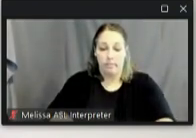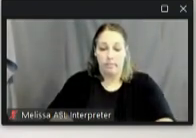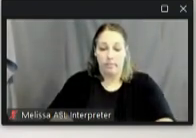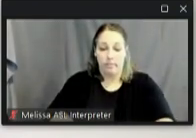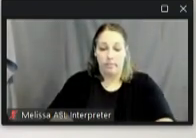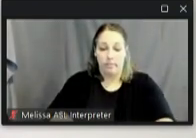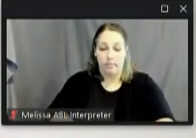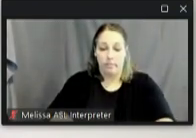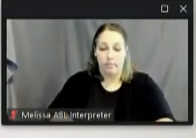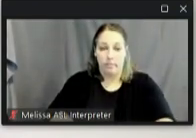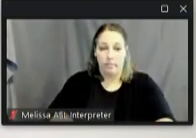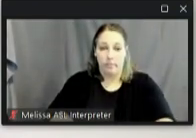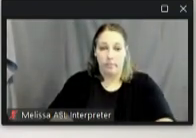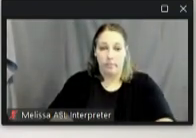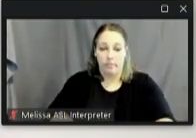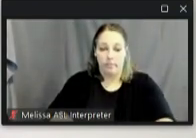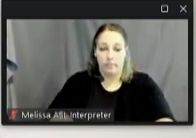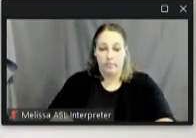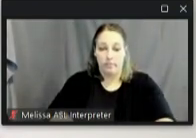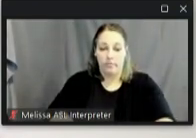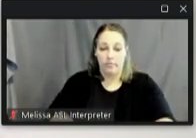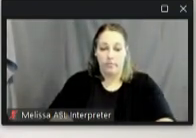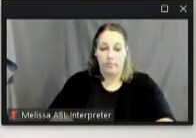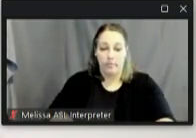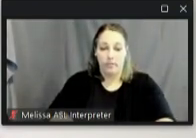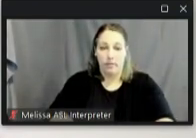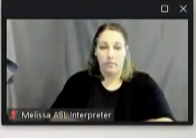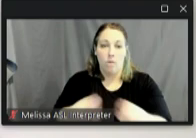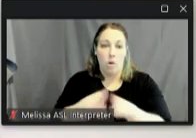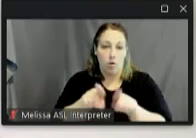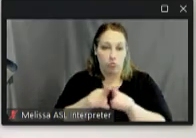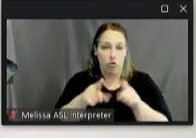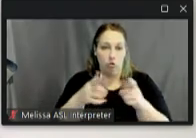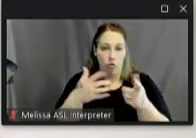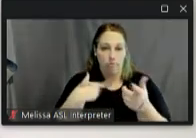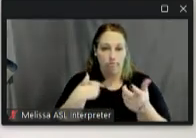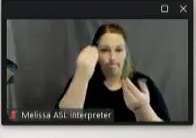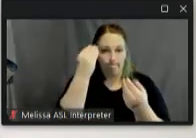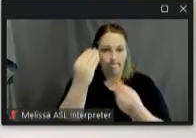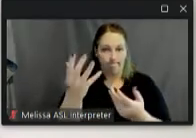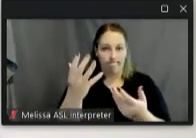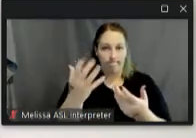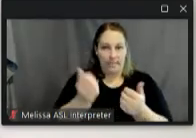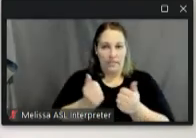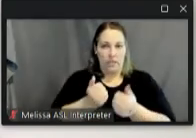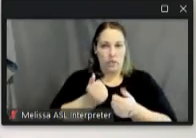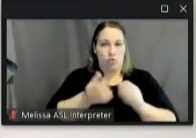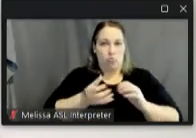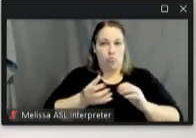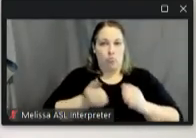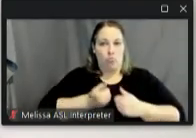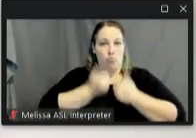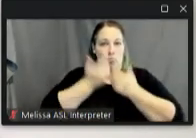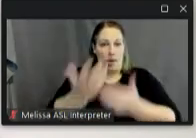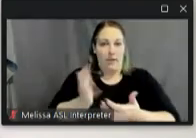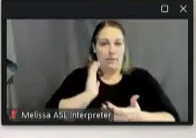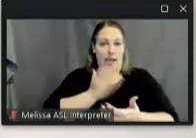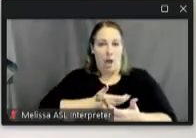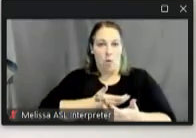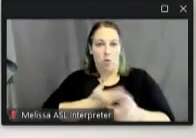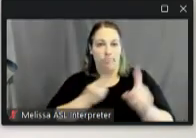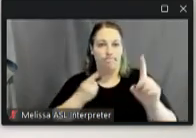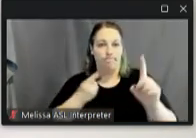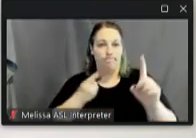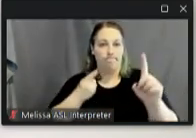el proceso de adhesión al protocolo facultativo de la CEDAW. Comenzó una campaña violenta, virulenta, que no ha parado y que